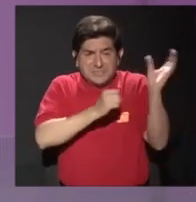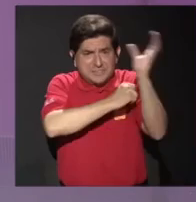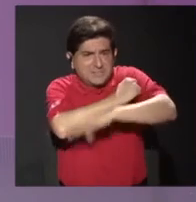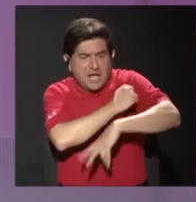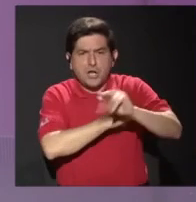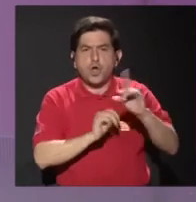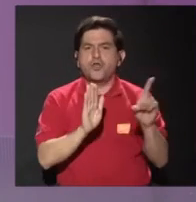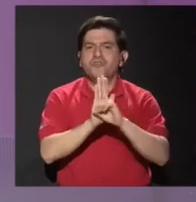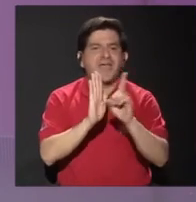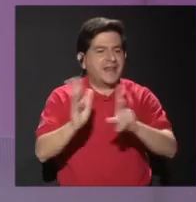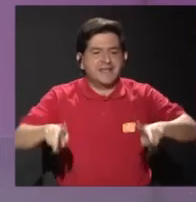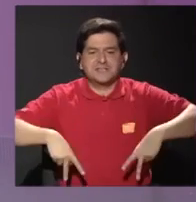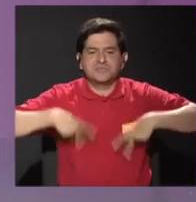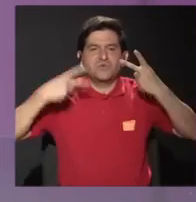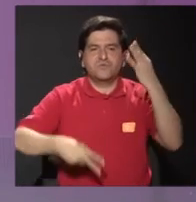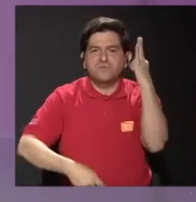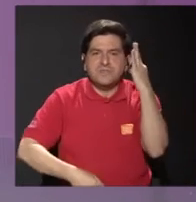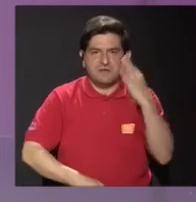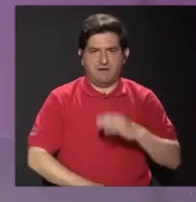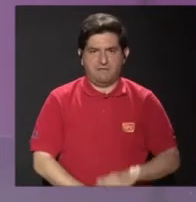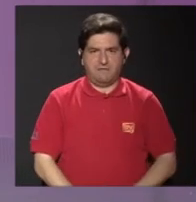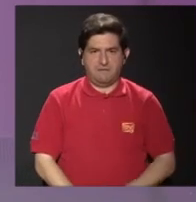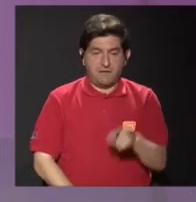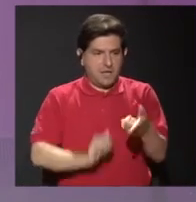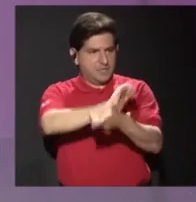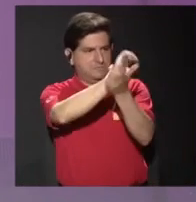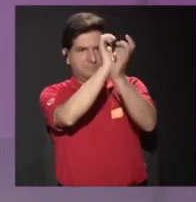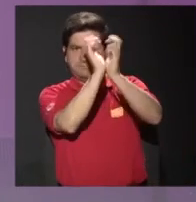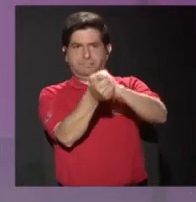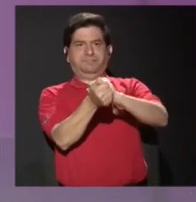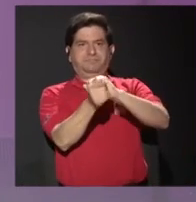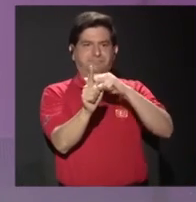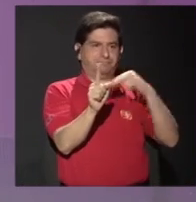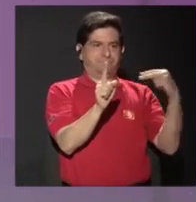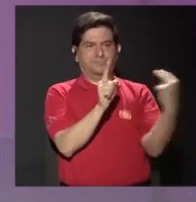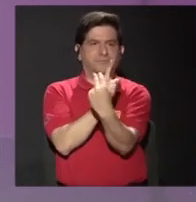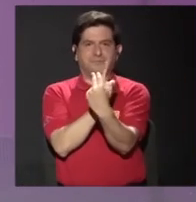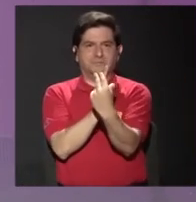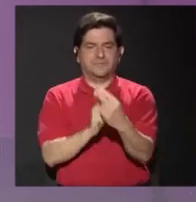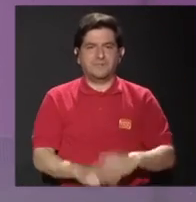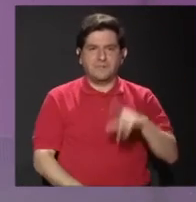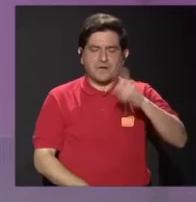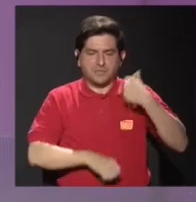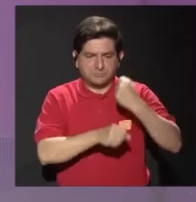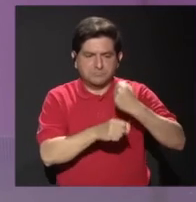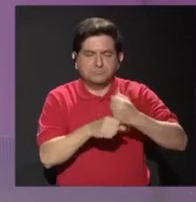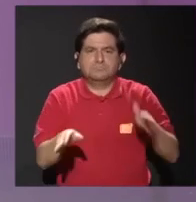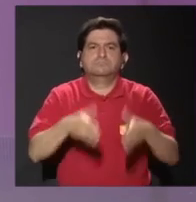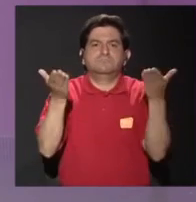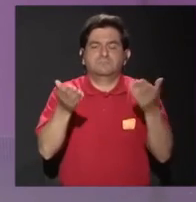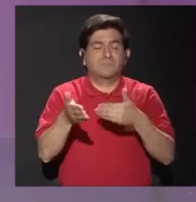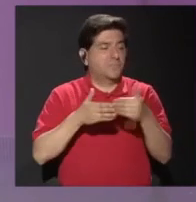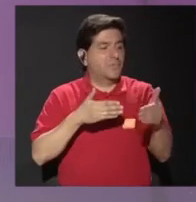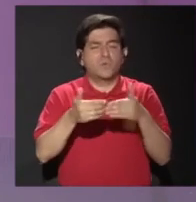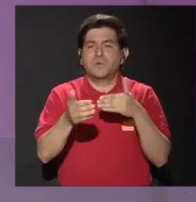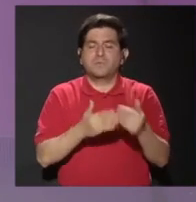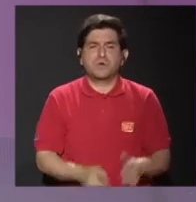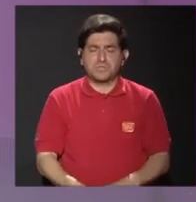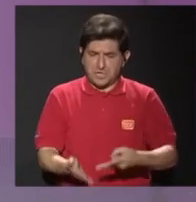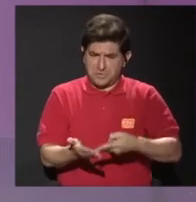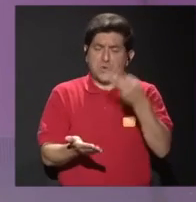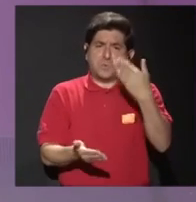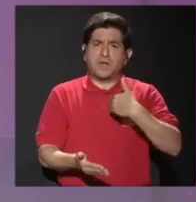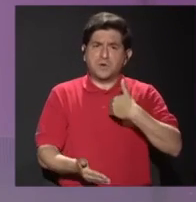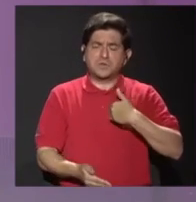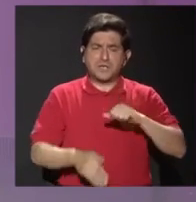sea un derecho a la vida de las mujeres eso nos cambia muchísimo el enfoque de cómo lo debemos de hacer a pesar de estar vigente el